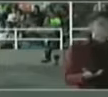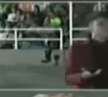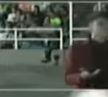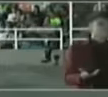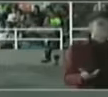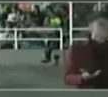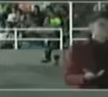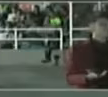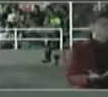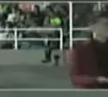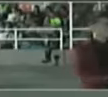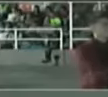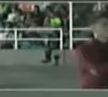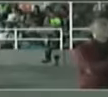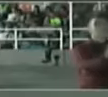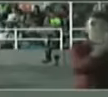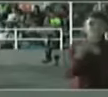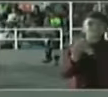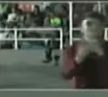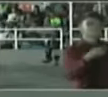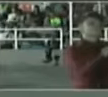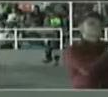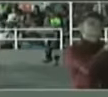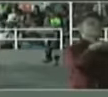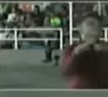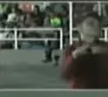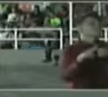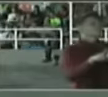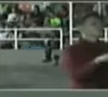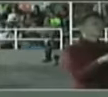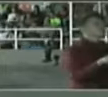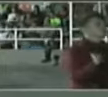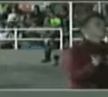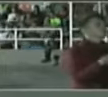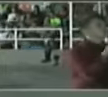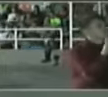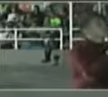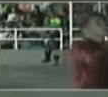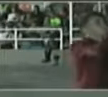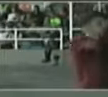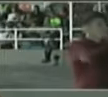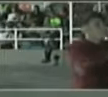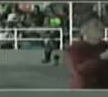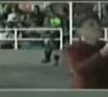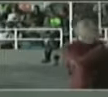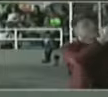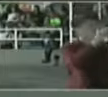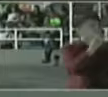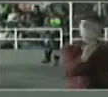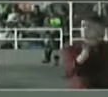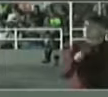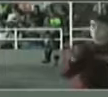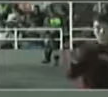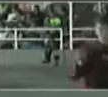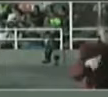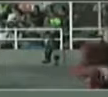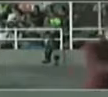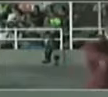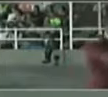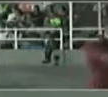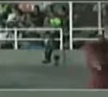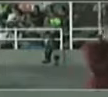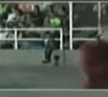tantas ofertas por todas partes. No sabe ni en quién creer. Pero en medio de este desorden